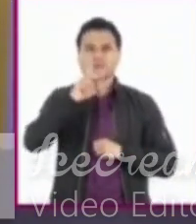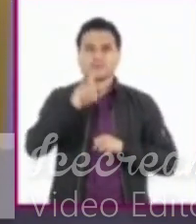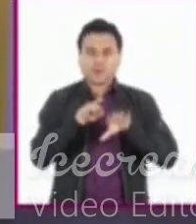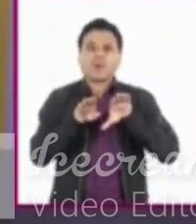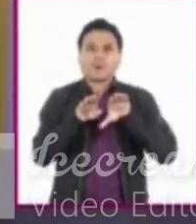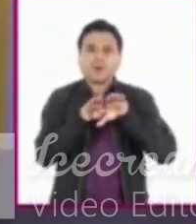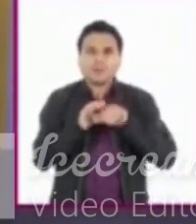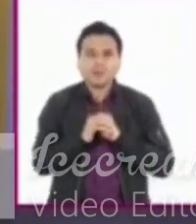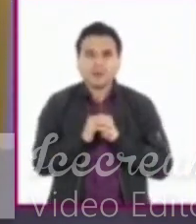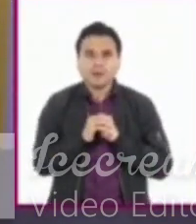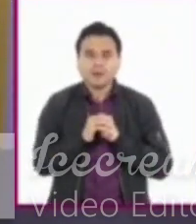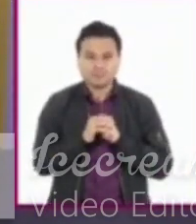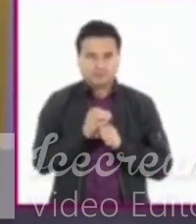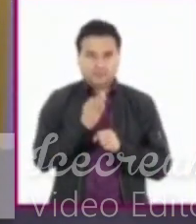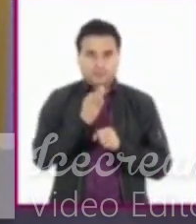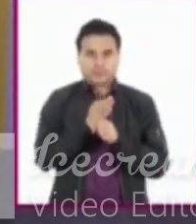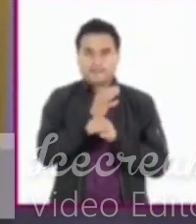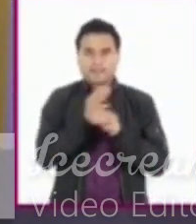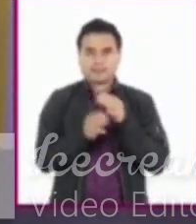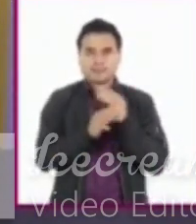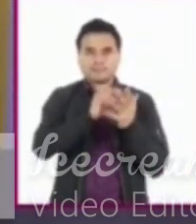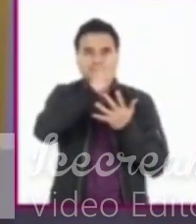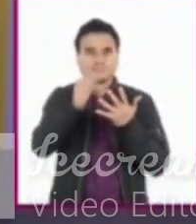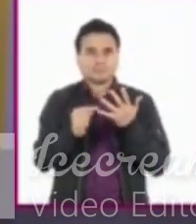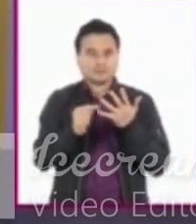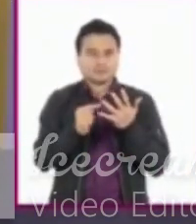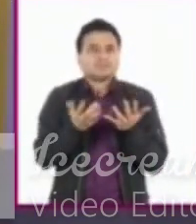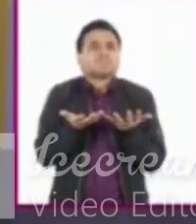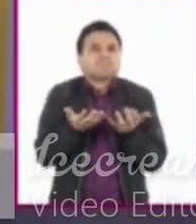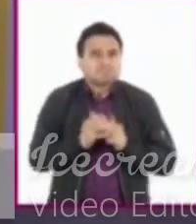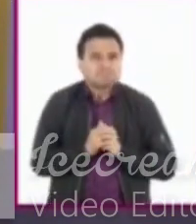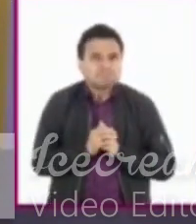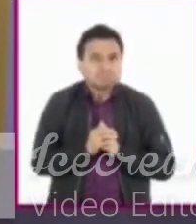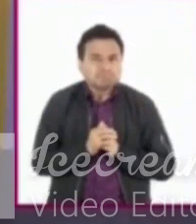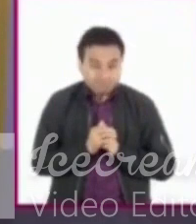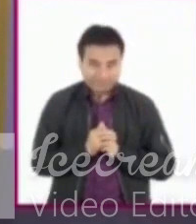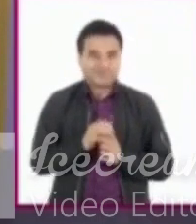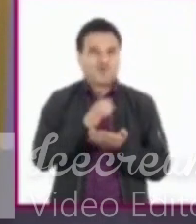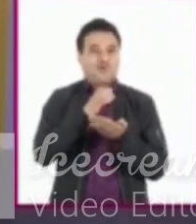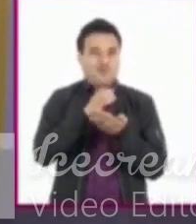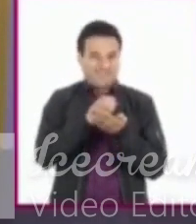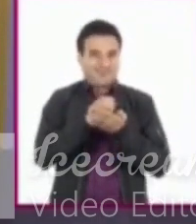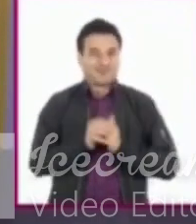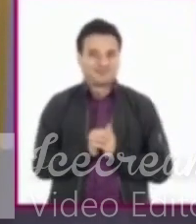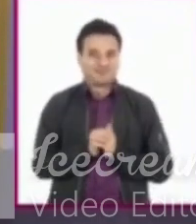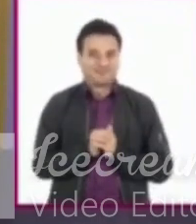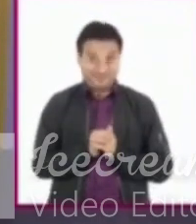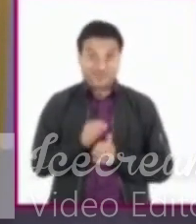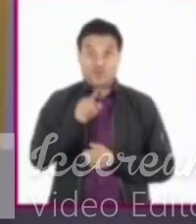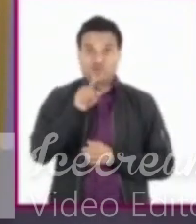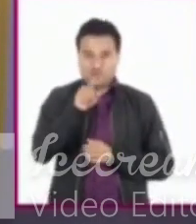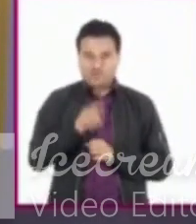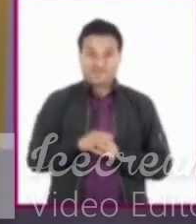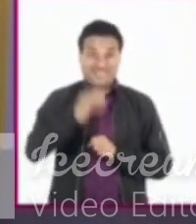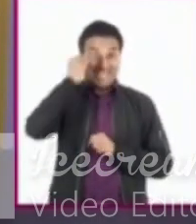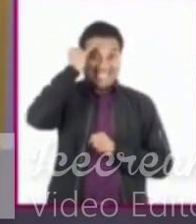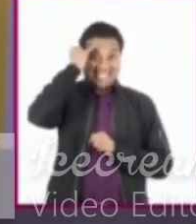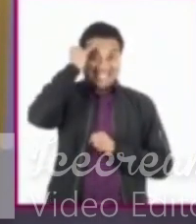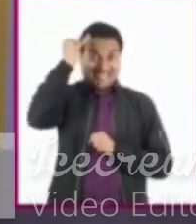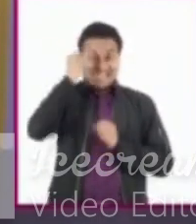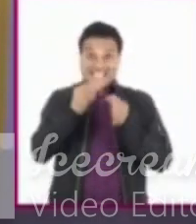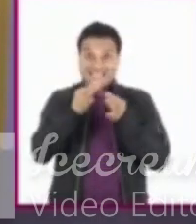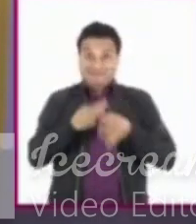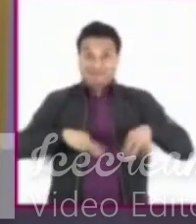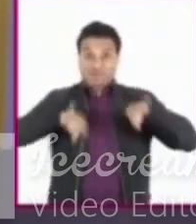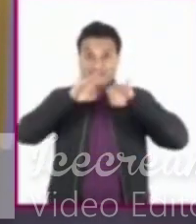Los materiales que vamos a utilizar en esta sesión son los siguientes: cuaderno, destinado a plasmar las ideas más relevantes de